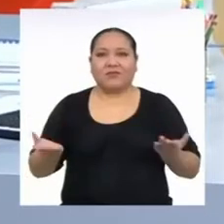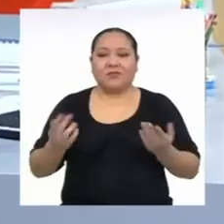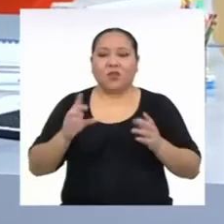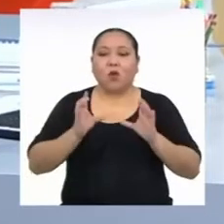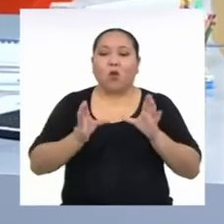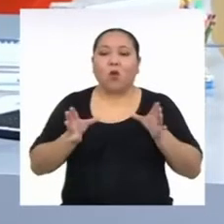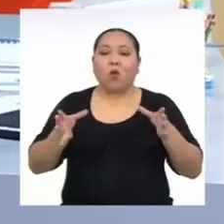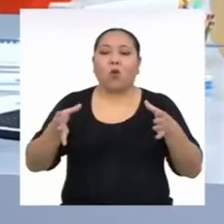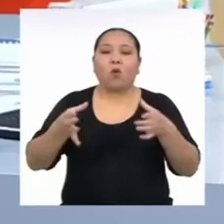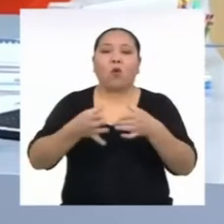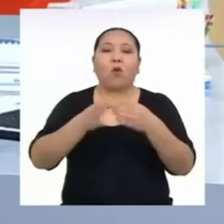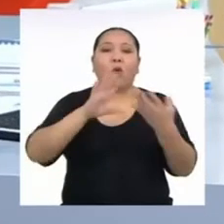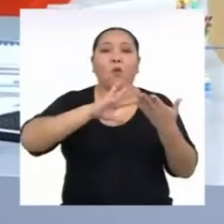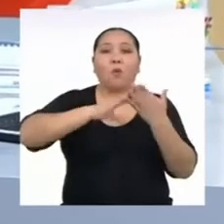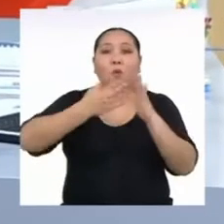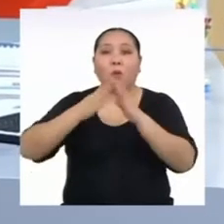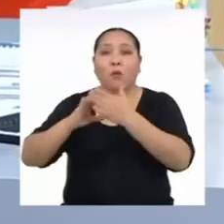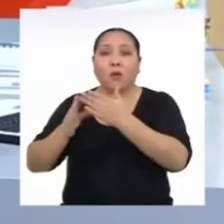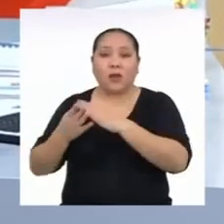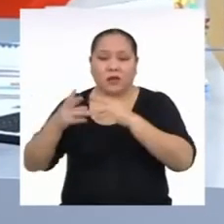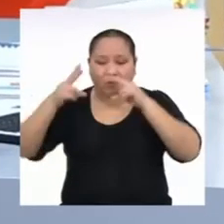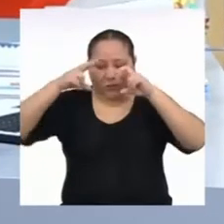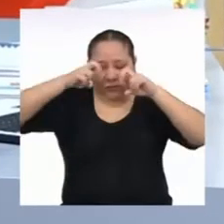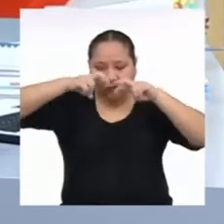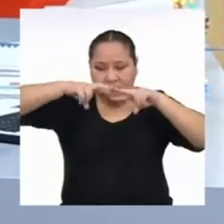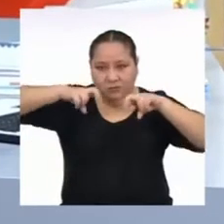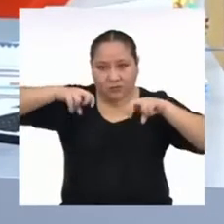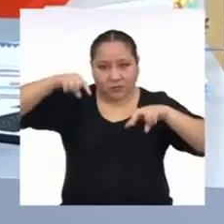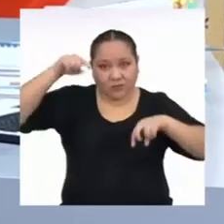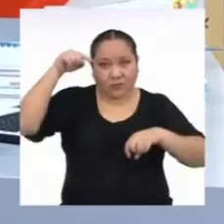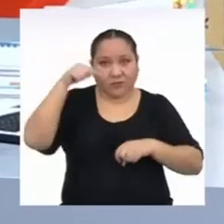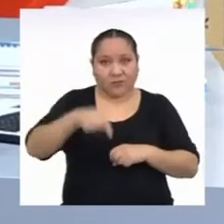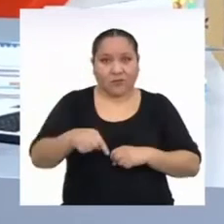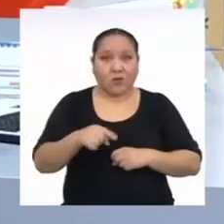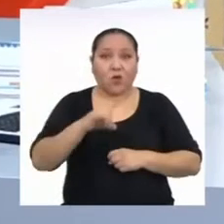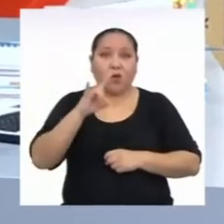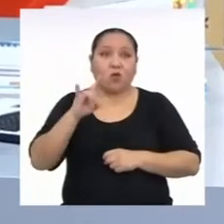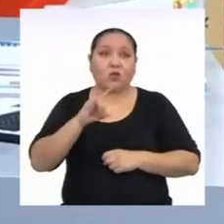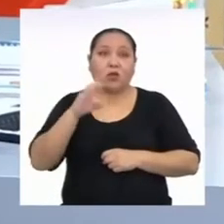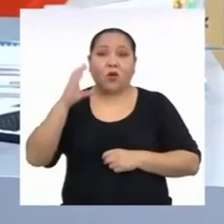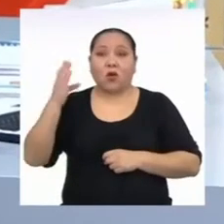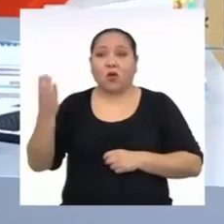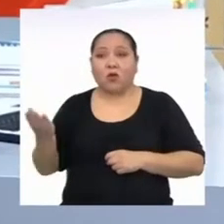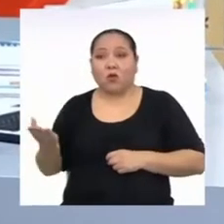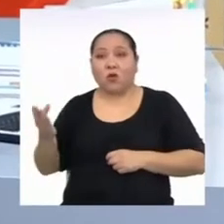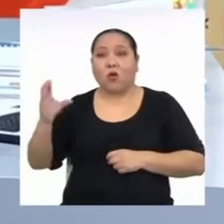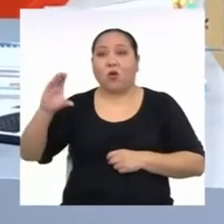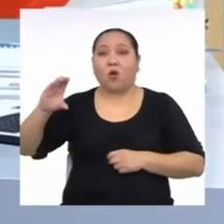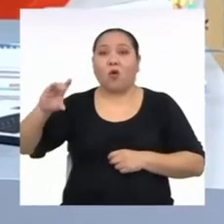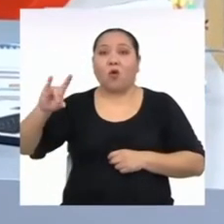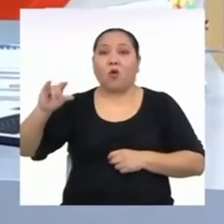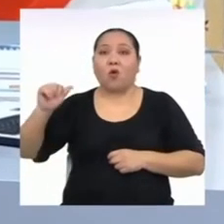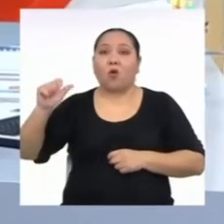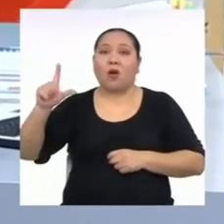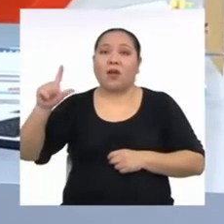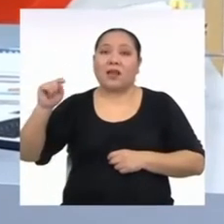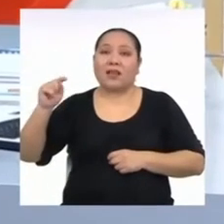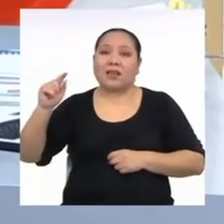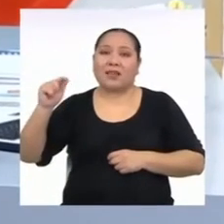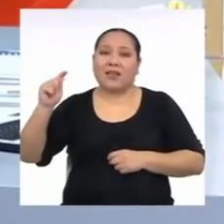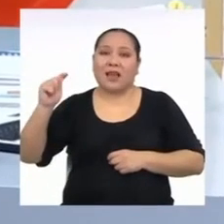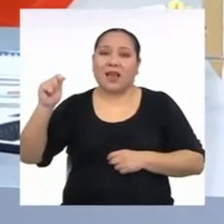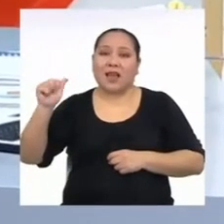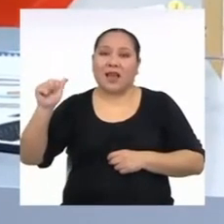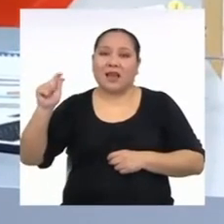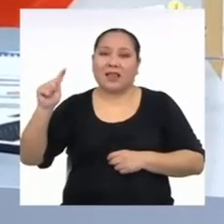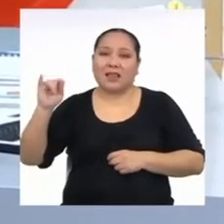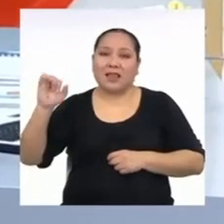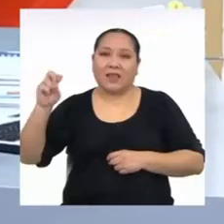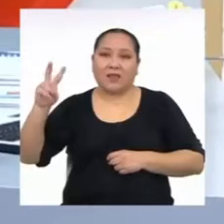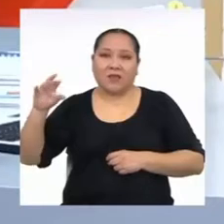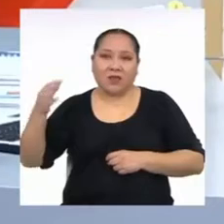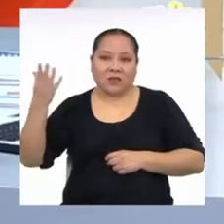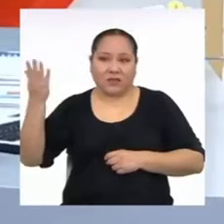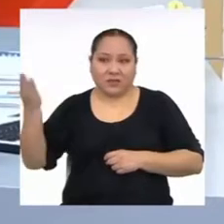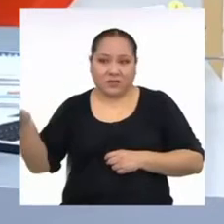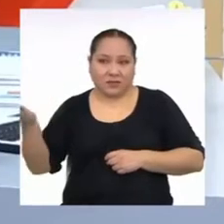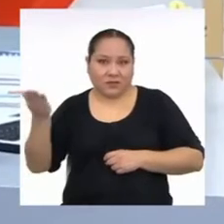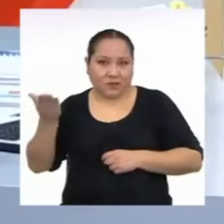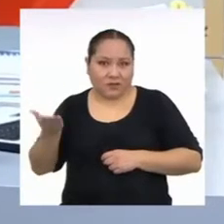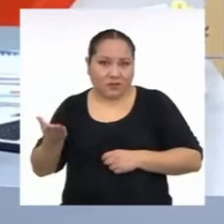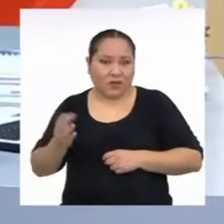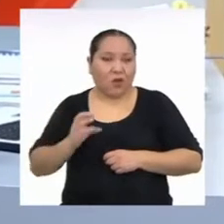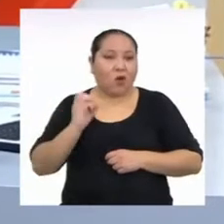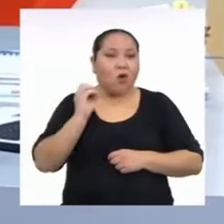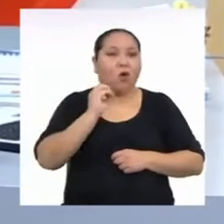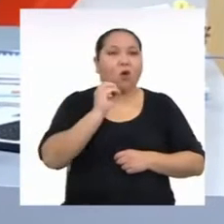población en estudio utilizando variables cualitativas nominales u ordinales o